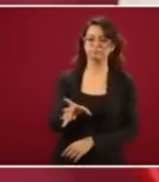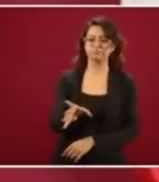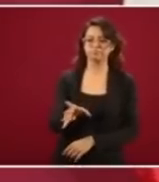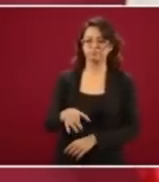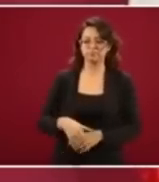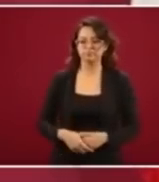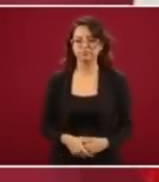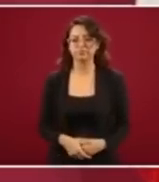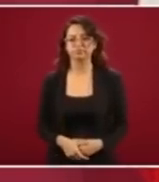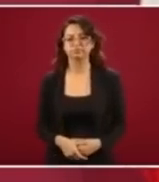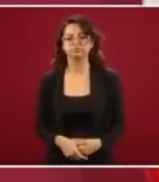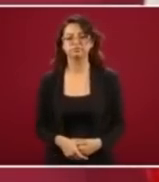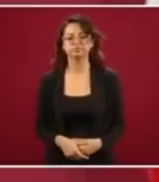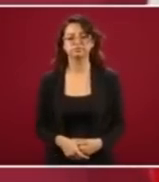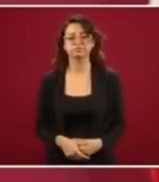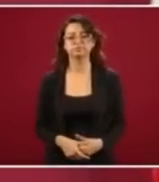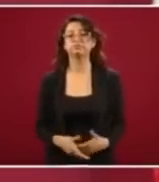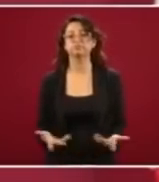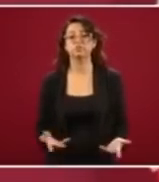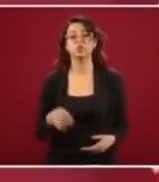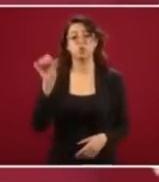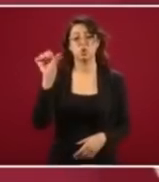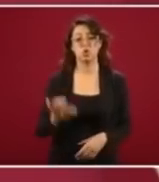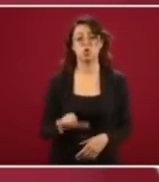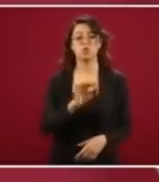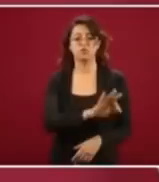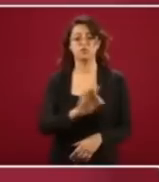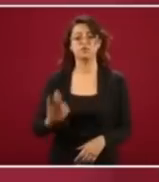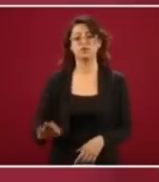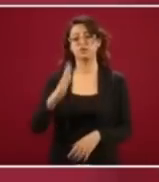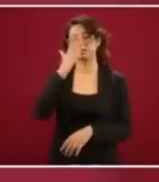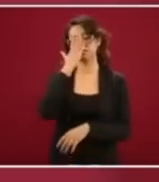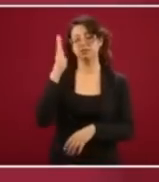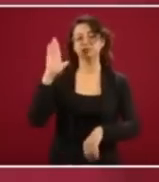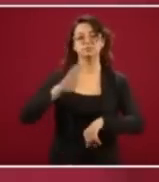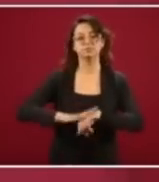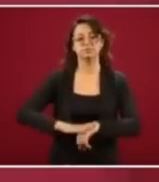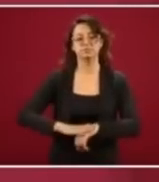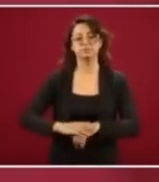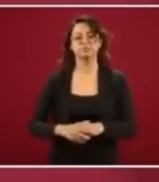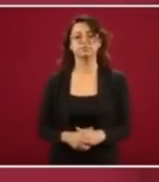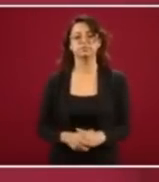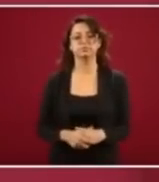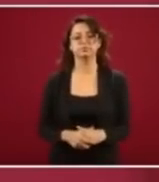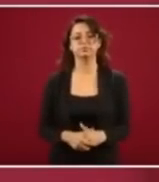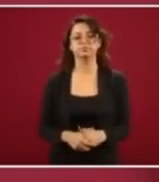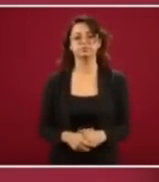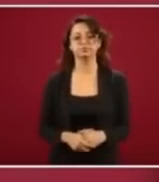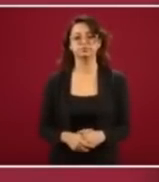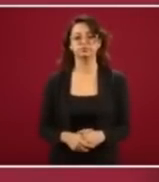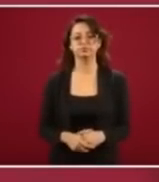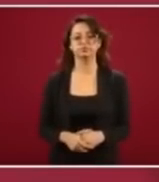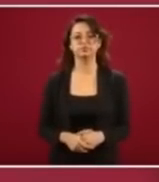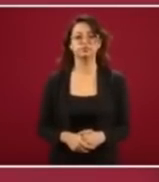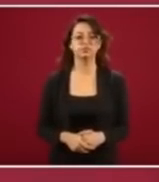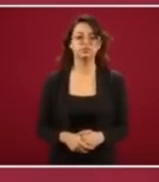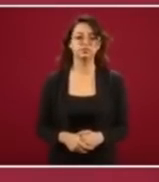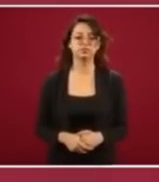Eso es lo que hoy se conmemora. Al mismo tiempo,